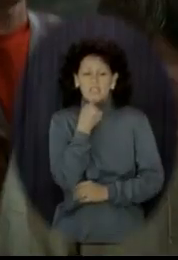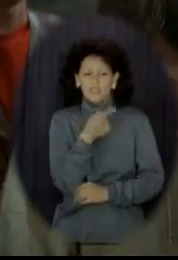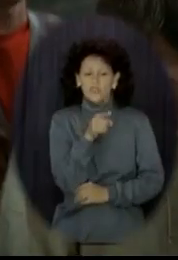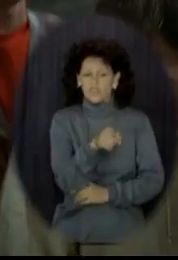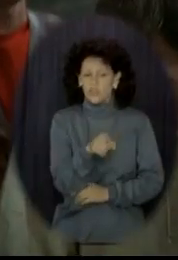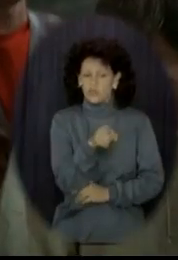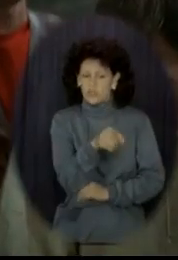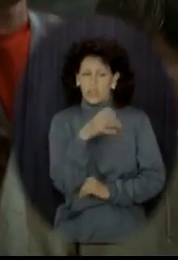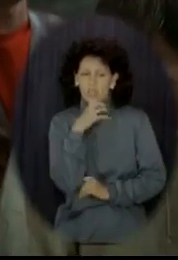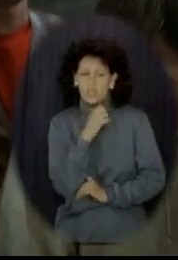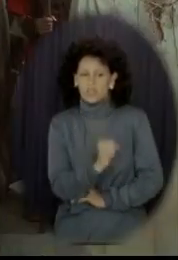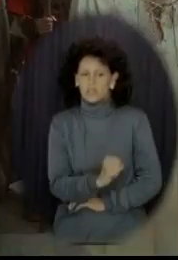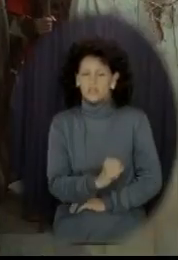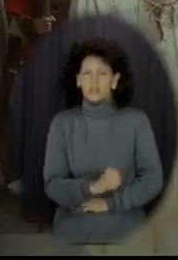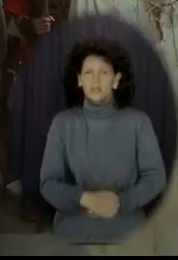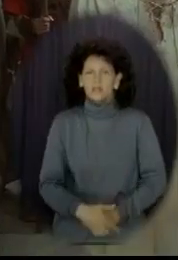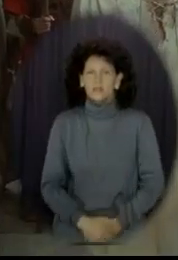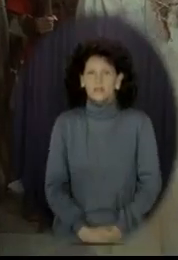¿Quién dices que eres?